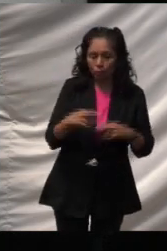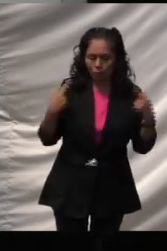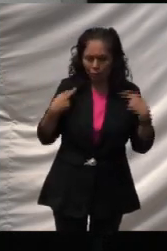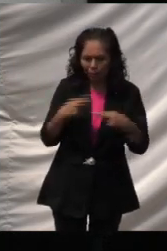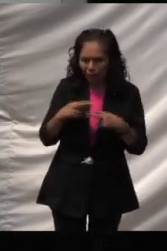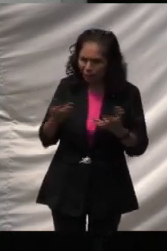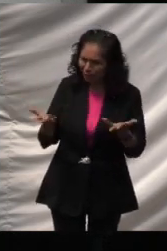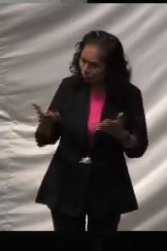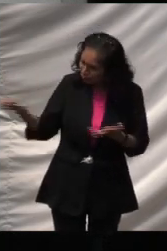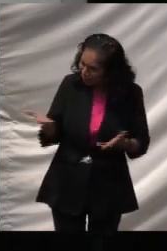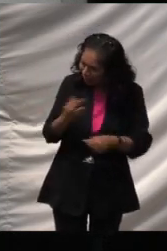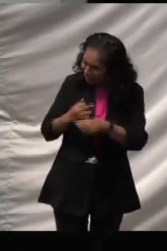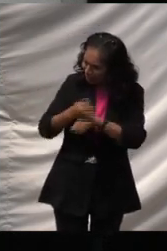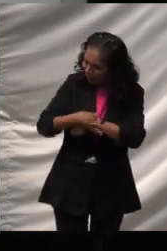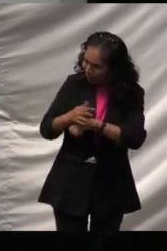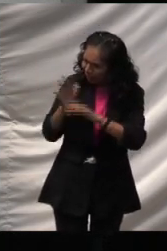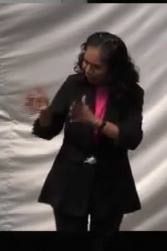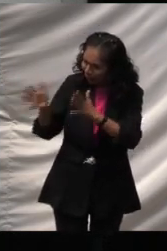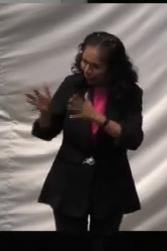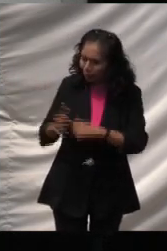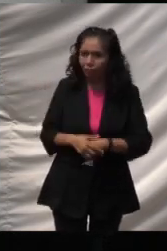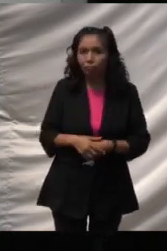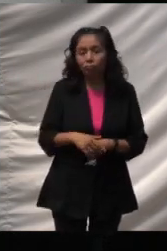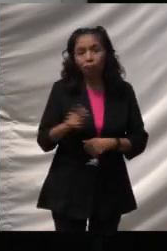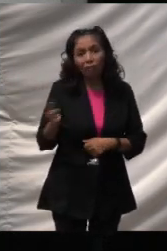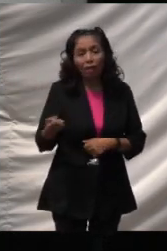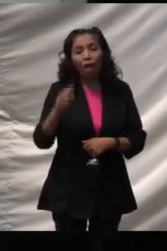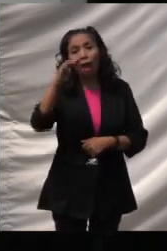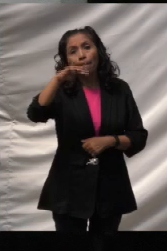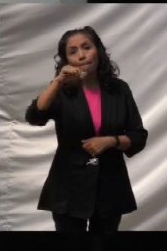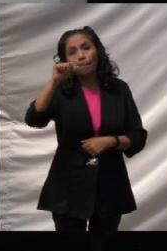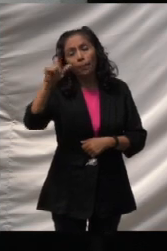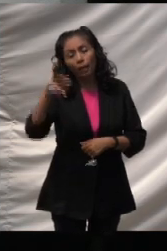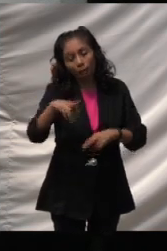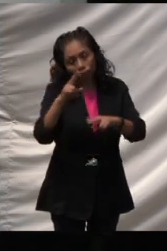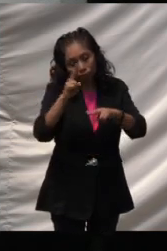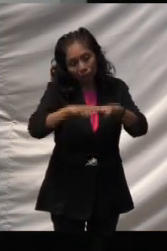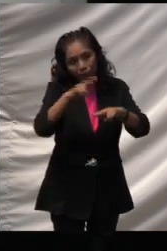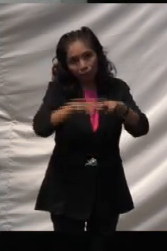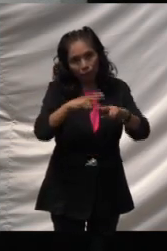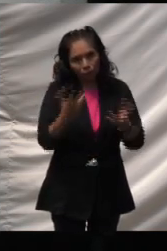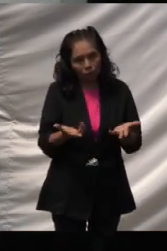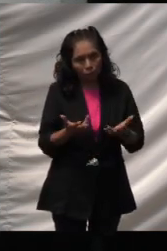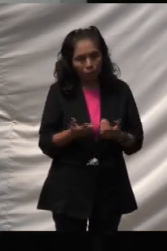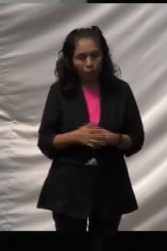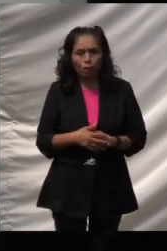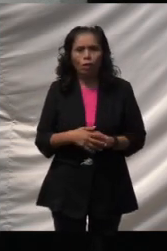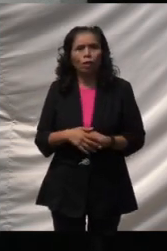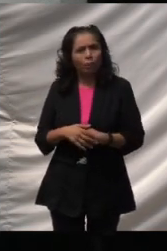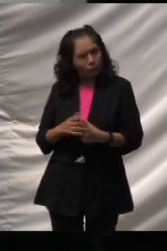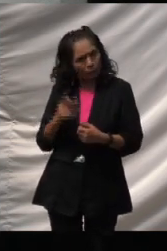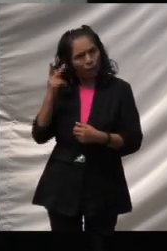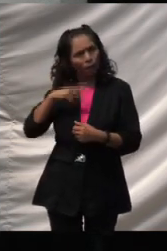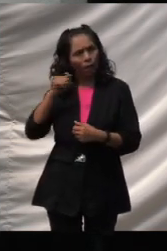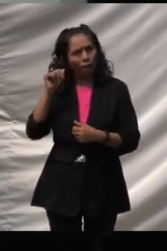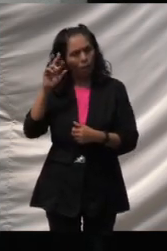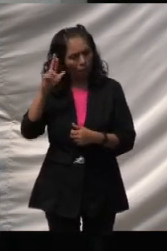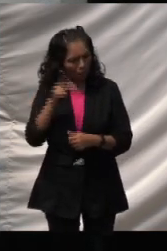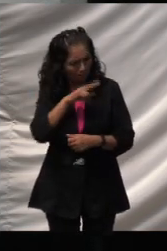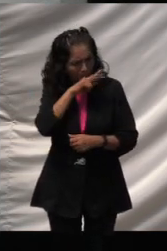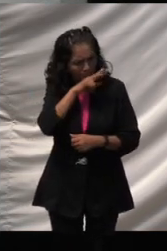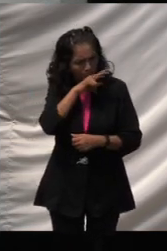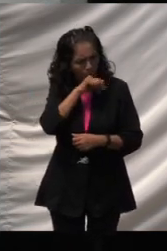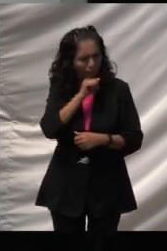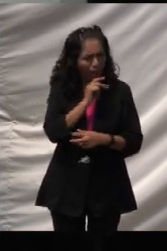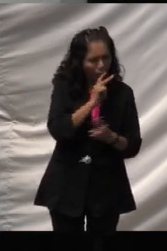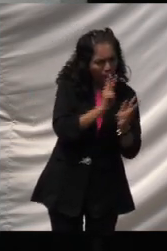y le regañó. Pero Marla solo la ignoró y se sentó en su sitio. Carla, preocupada por la actitud de su amiga Marla,